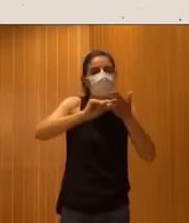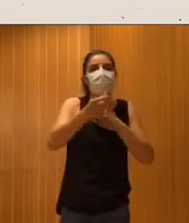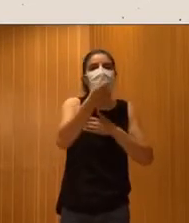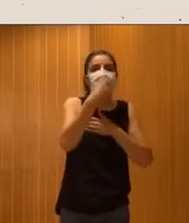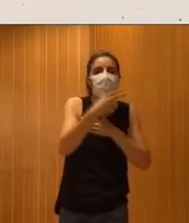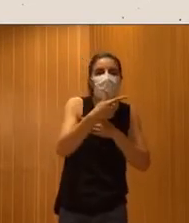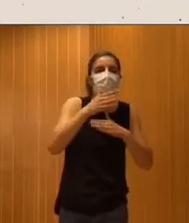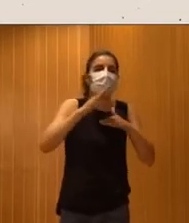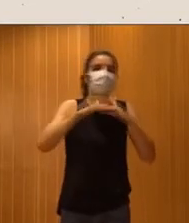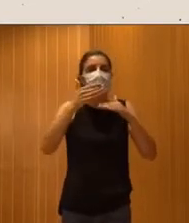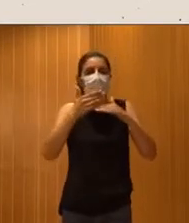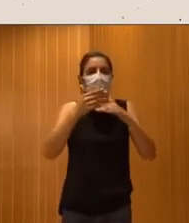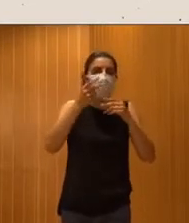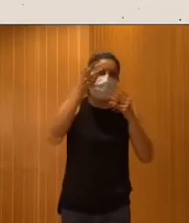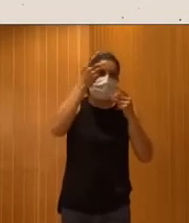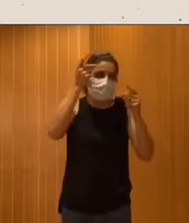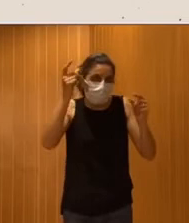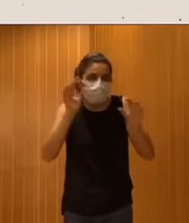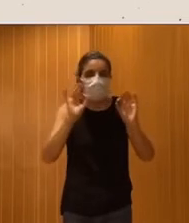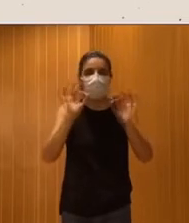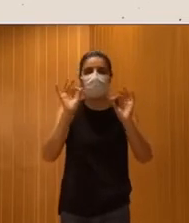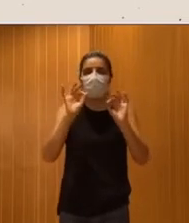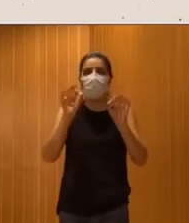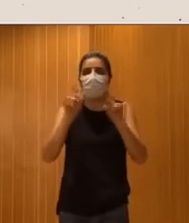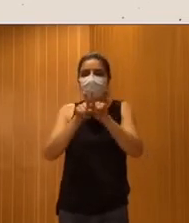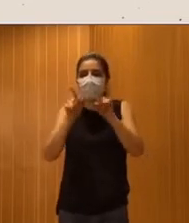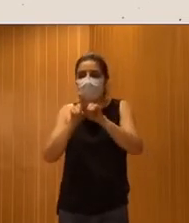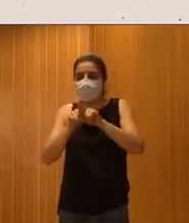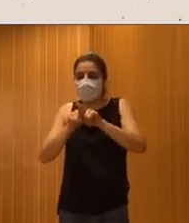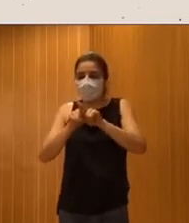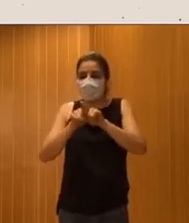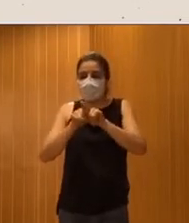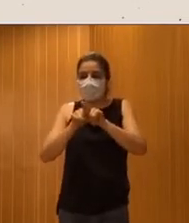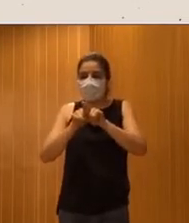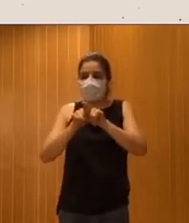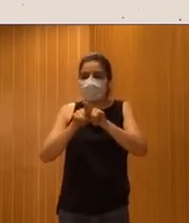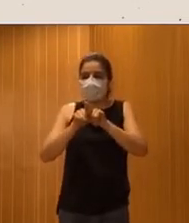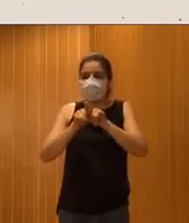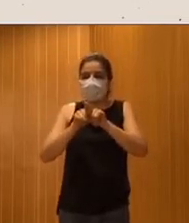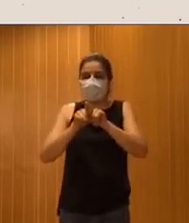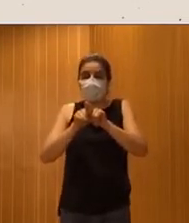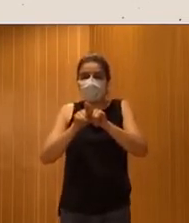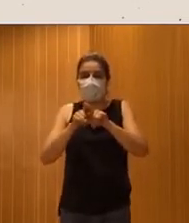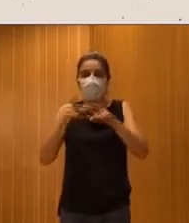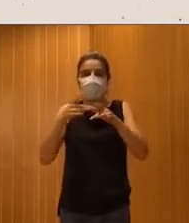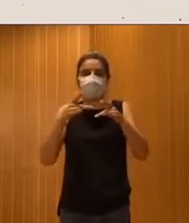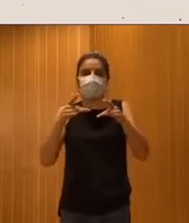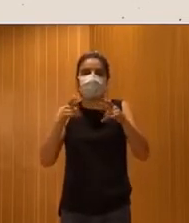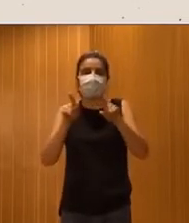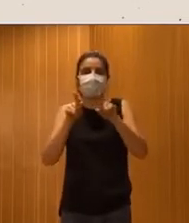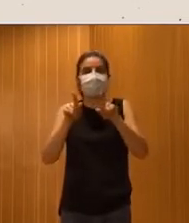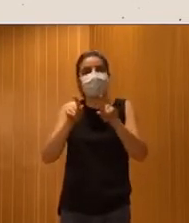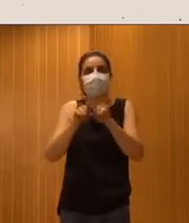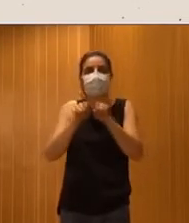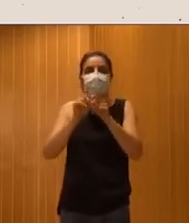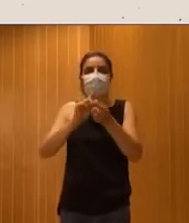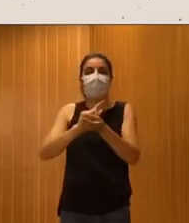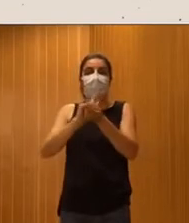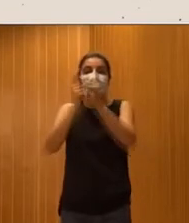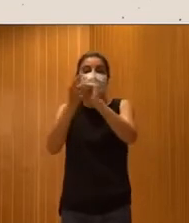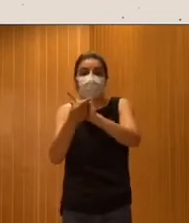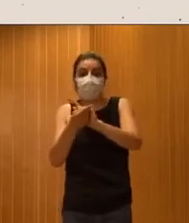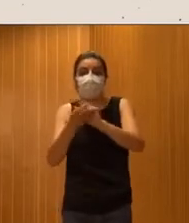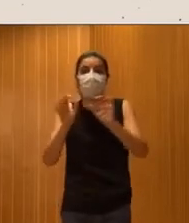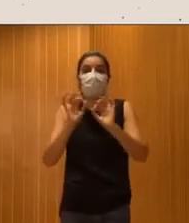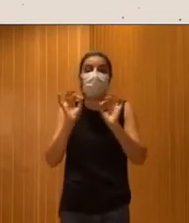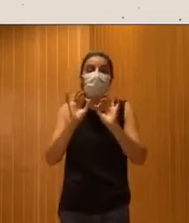conductual o psicológico, de momento para demencia, que no se realiza desde la base de un diagnóstico neuropsiquiátrico definido, por ejemplo Cummings,